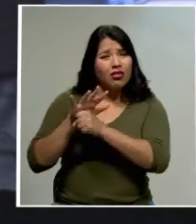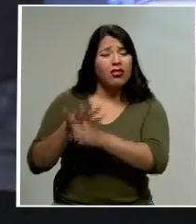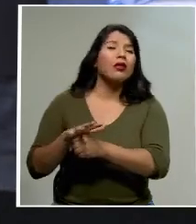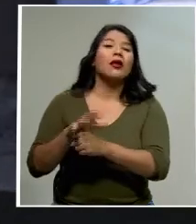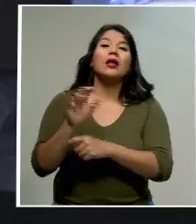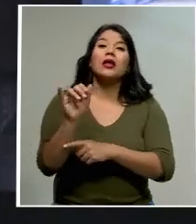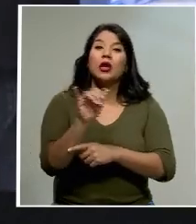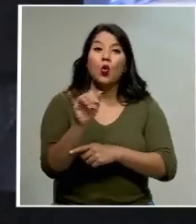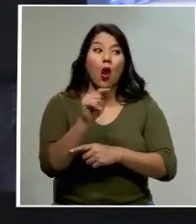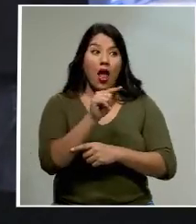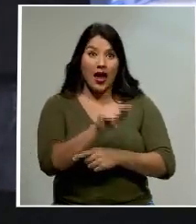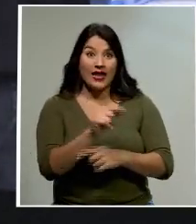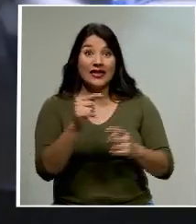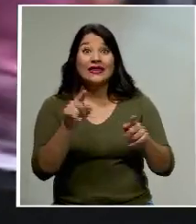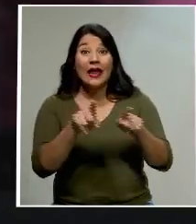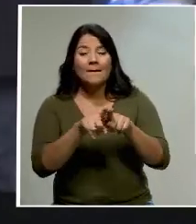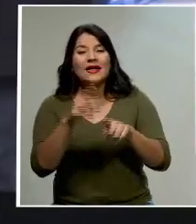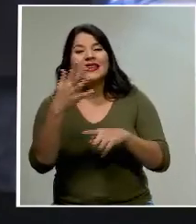igual que él,